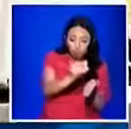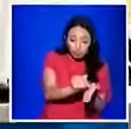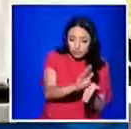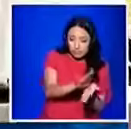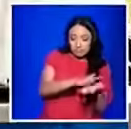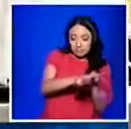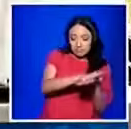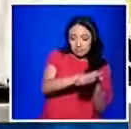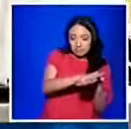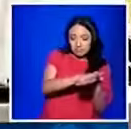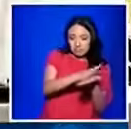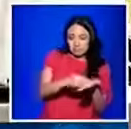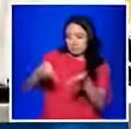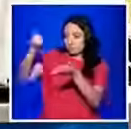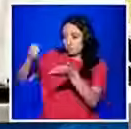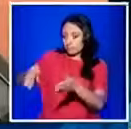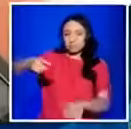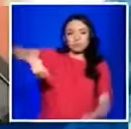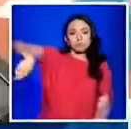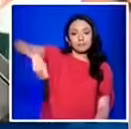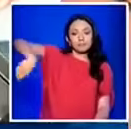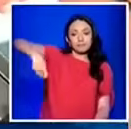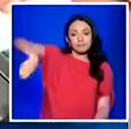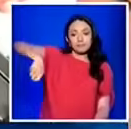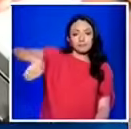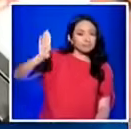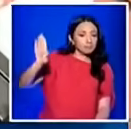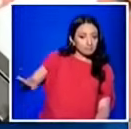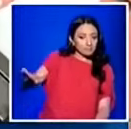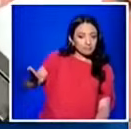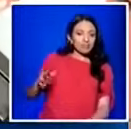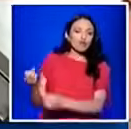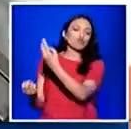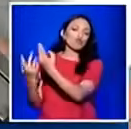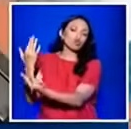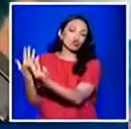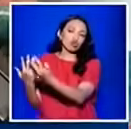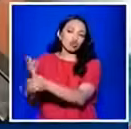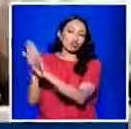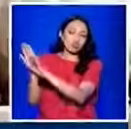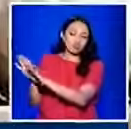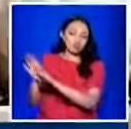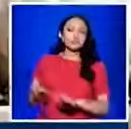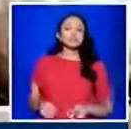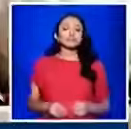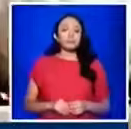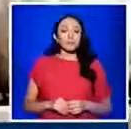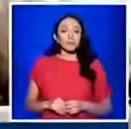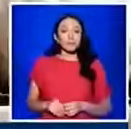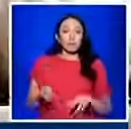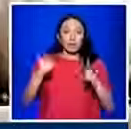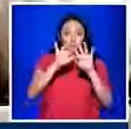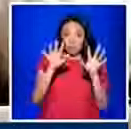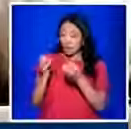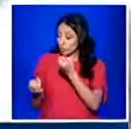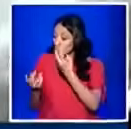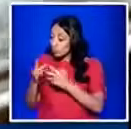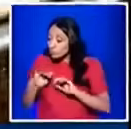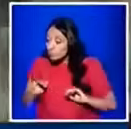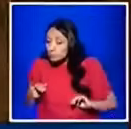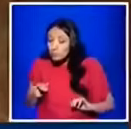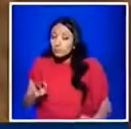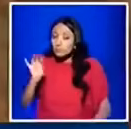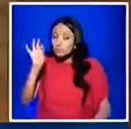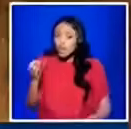Vamos a esperar a que empiece a hervir y luego ingresamos los cangrejos. ¿Ya hirvió entonces el caldo? Sí,